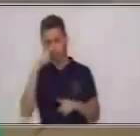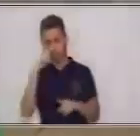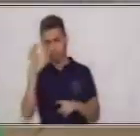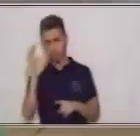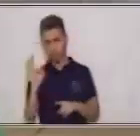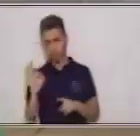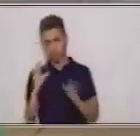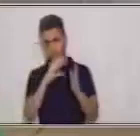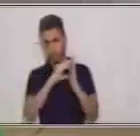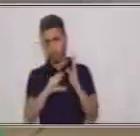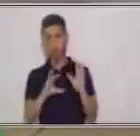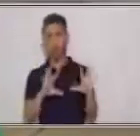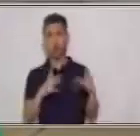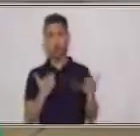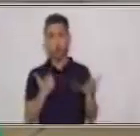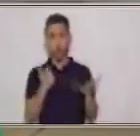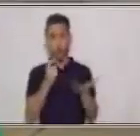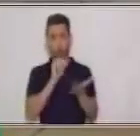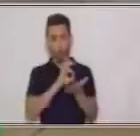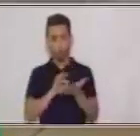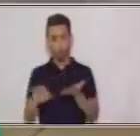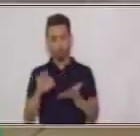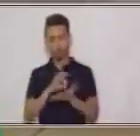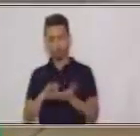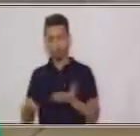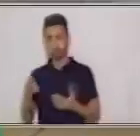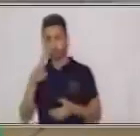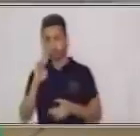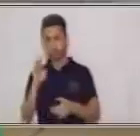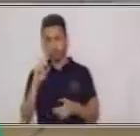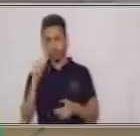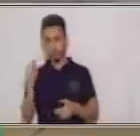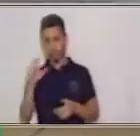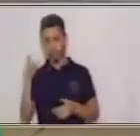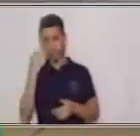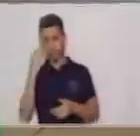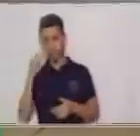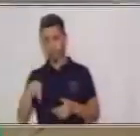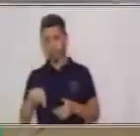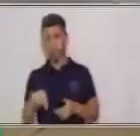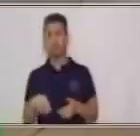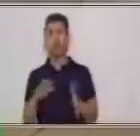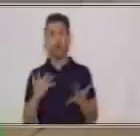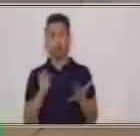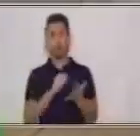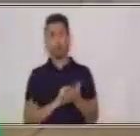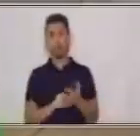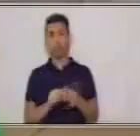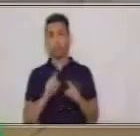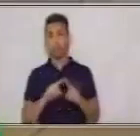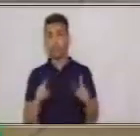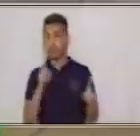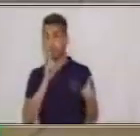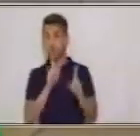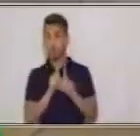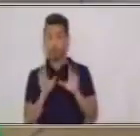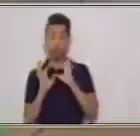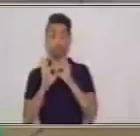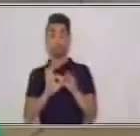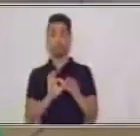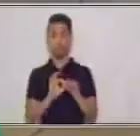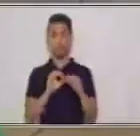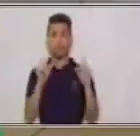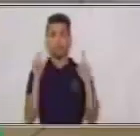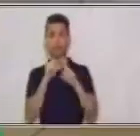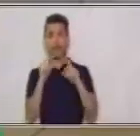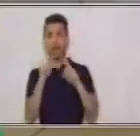es la escritura, pero hoy vamos a tratar el tema que tiene relación con las palabras. En